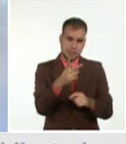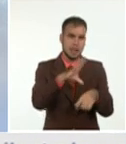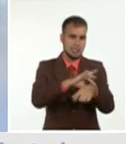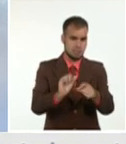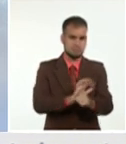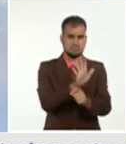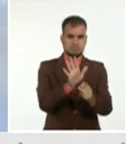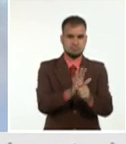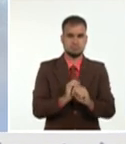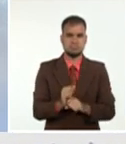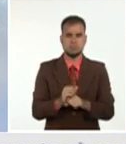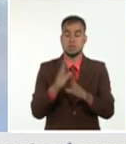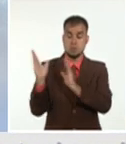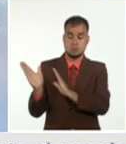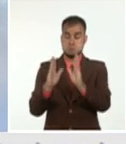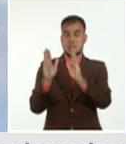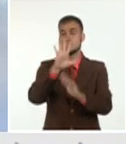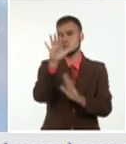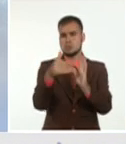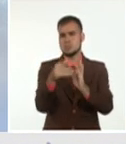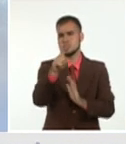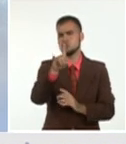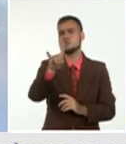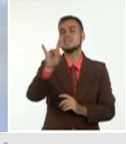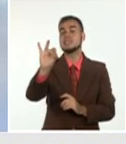5.197 sospechosos,